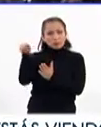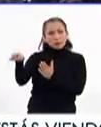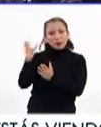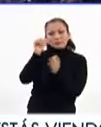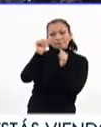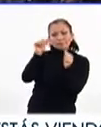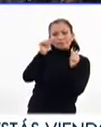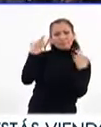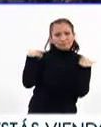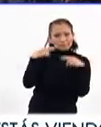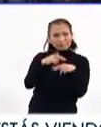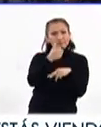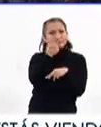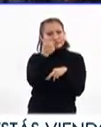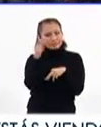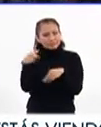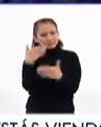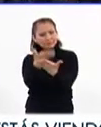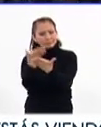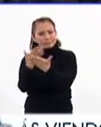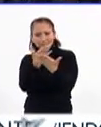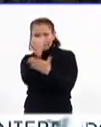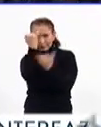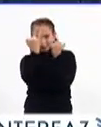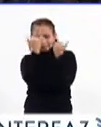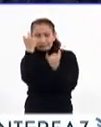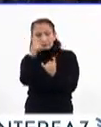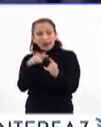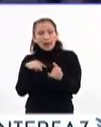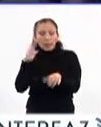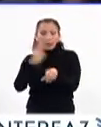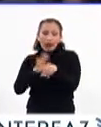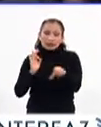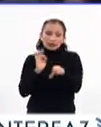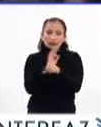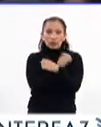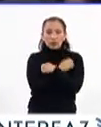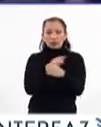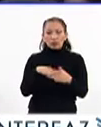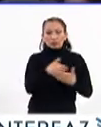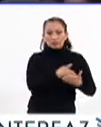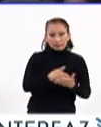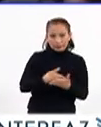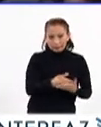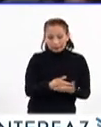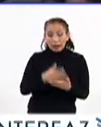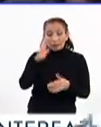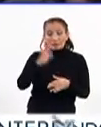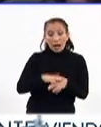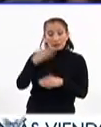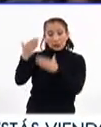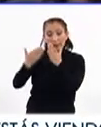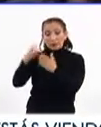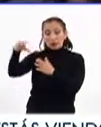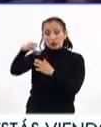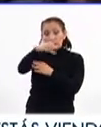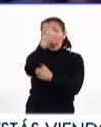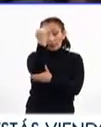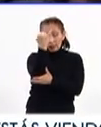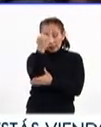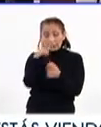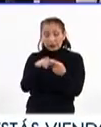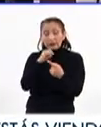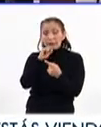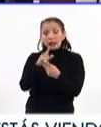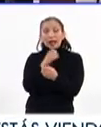se escuchó a maestros y alumnos que presentaron iniciativas para reforzar la educación inicial, ampliar los servicios en preescolar